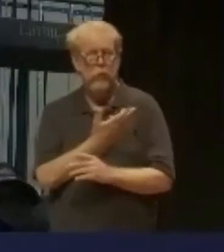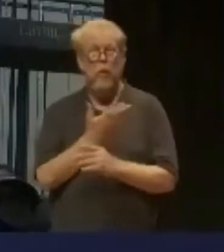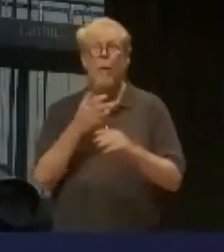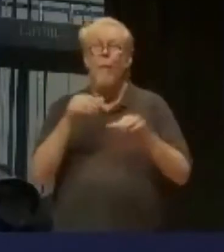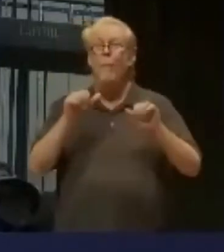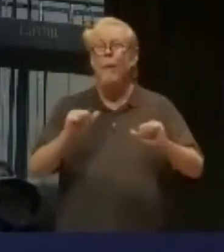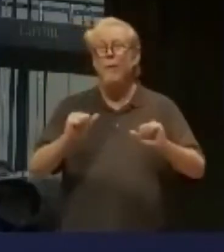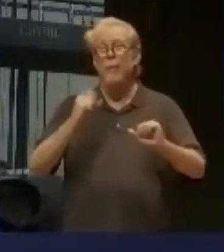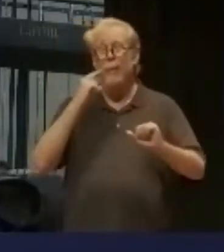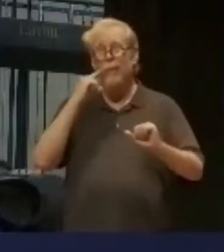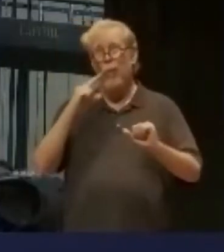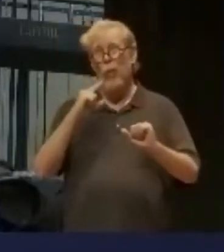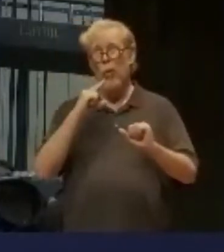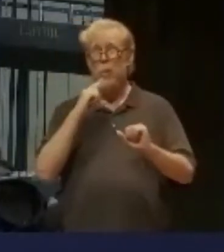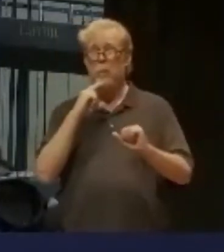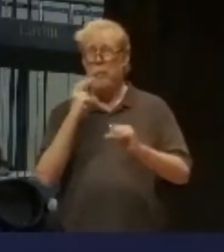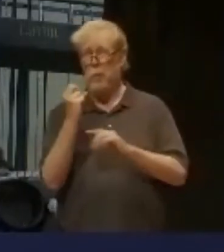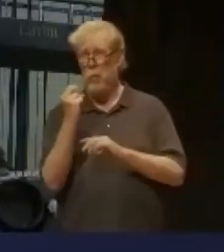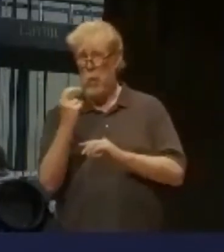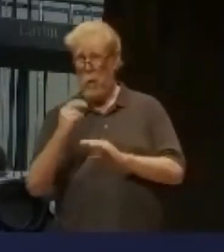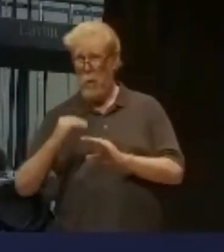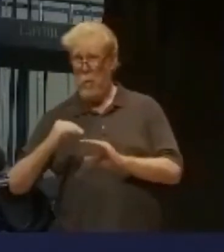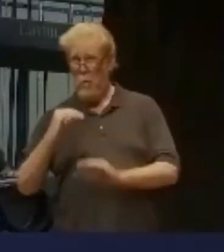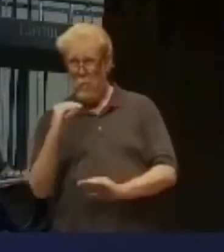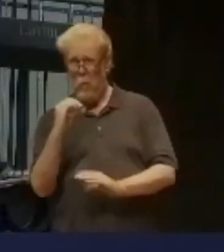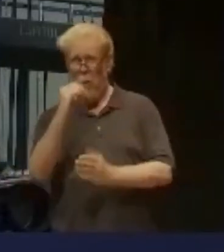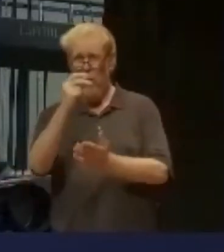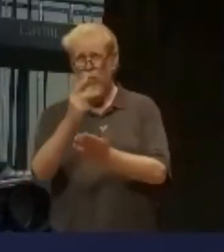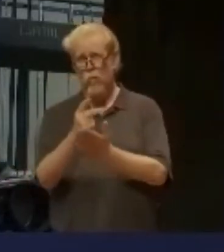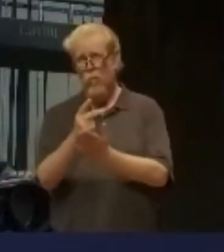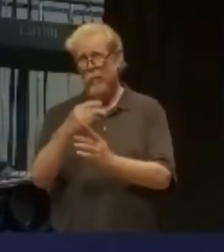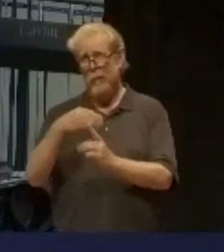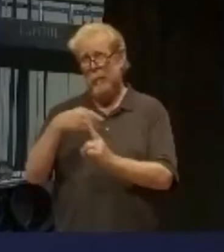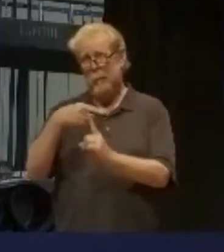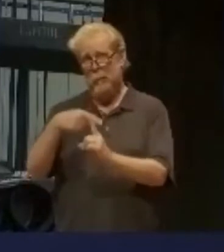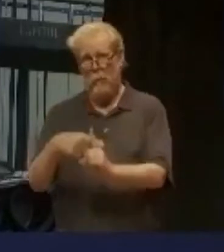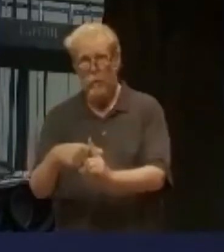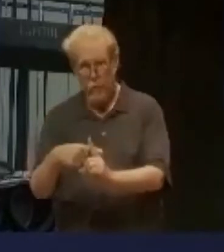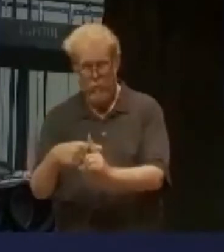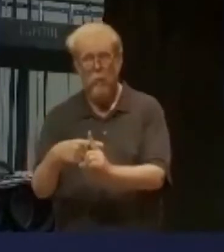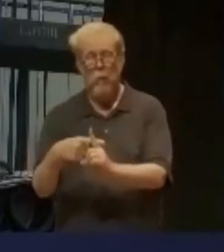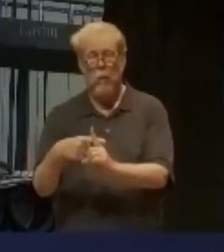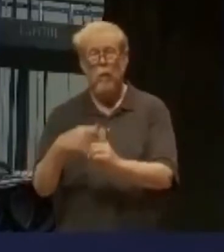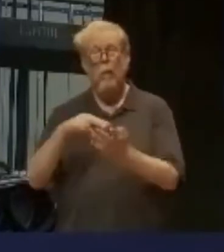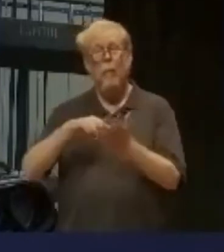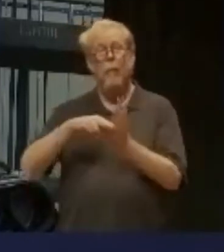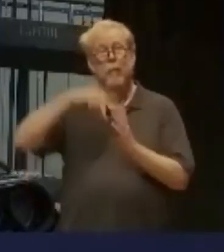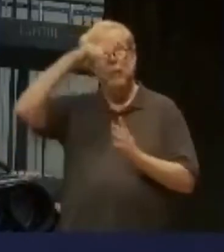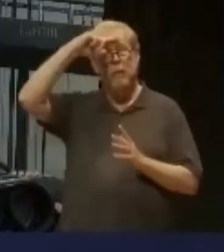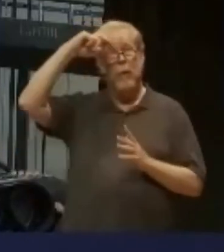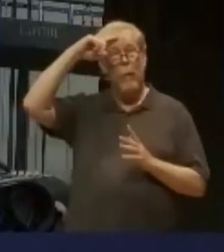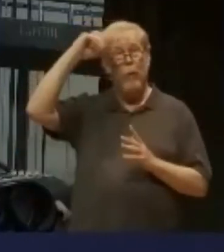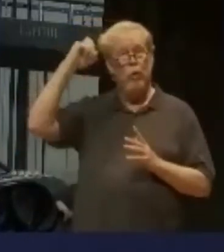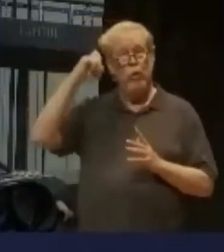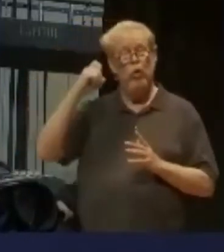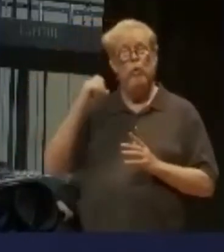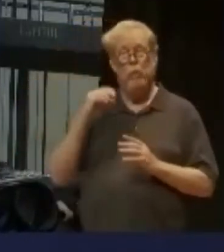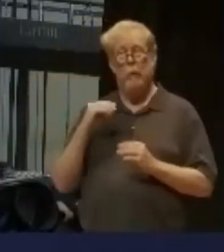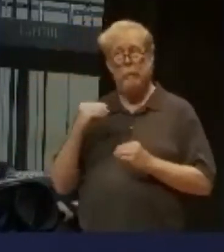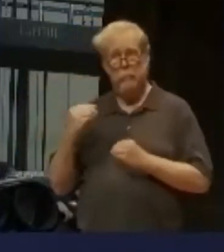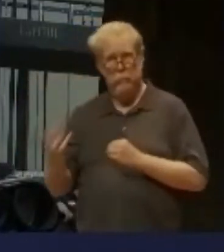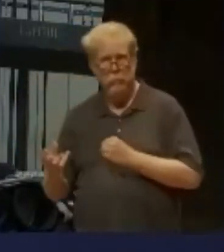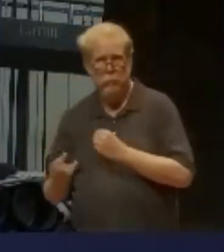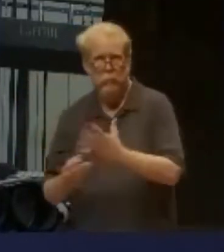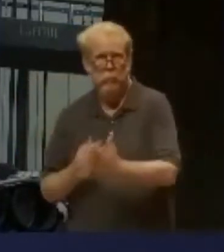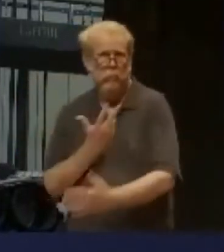las vacunas para los niños de 12 años en adelante estén aprobadas para el próximo mes. Eso significa que en el verano